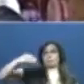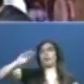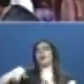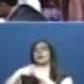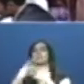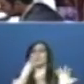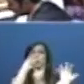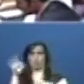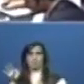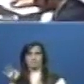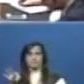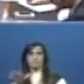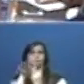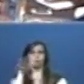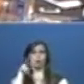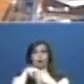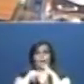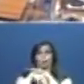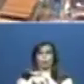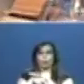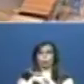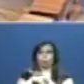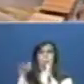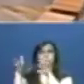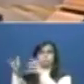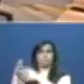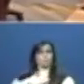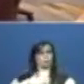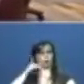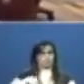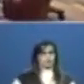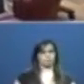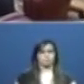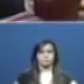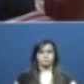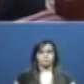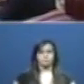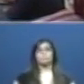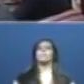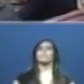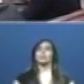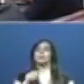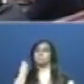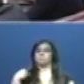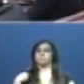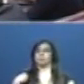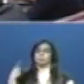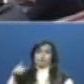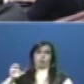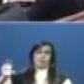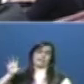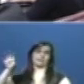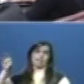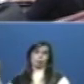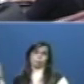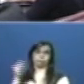consecuencia de recursos extraordinarios también propios si sumamos las transferencias del Estado 77 millones